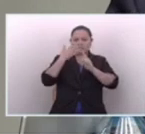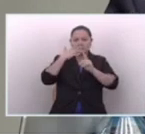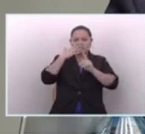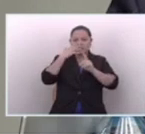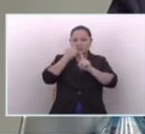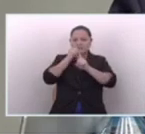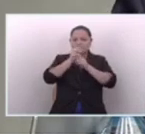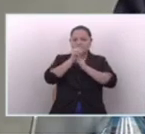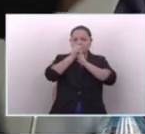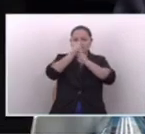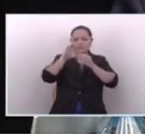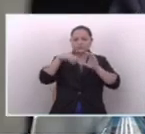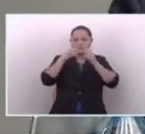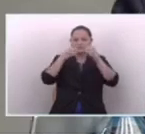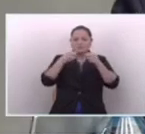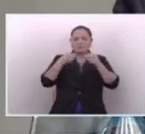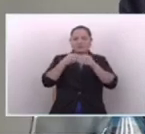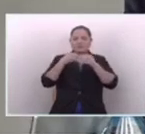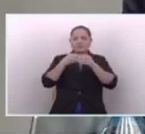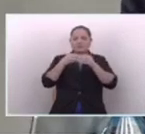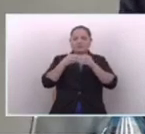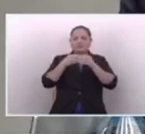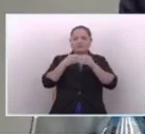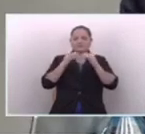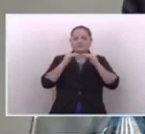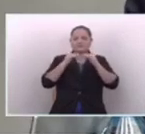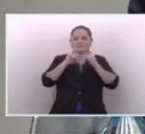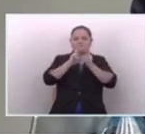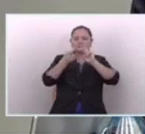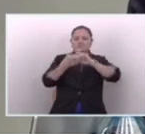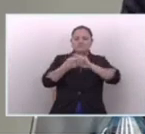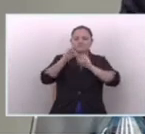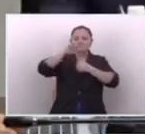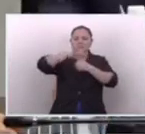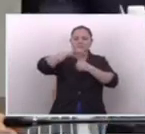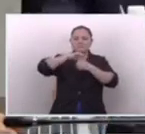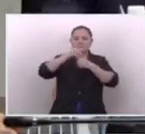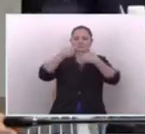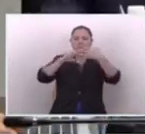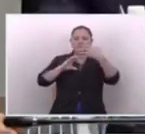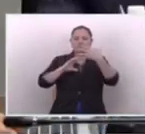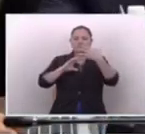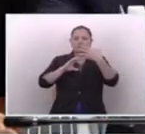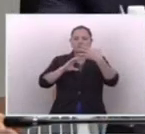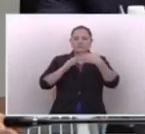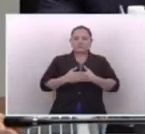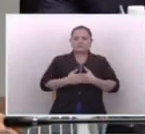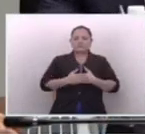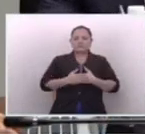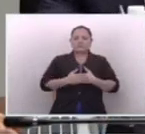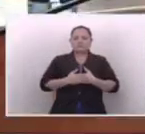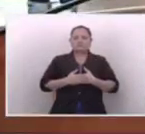esta comisión, como lo que es reformas electorales y constitucionales.